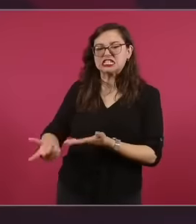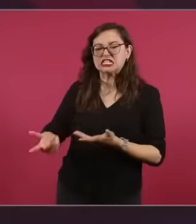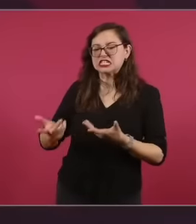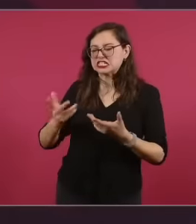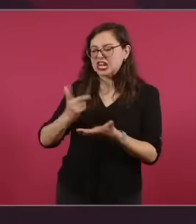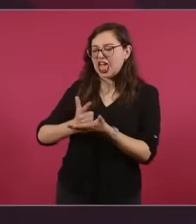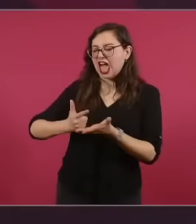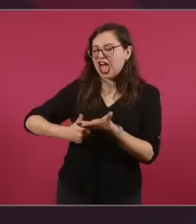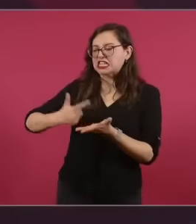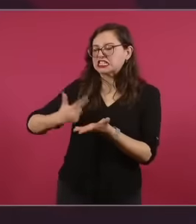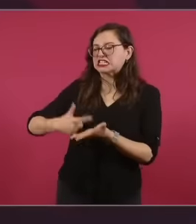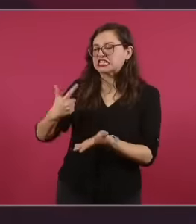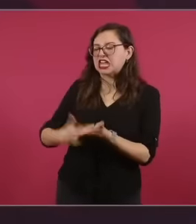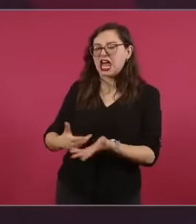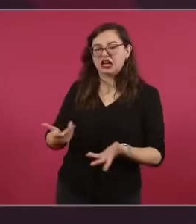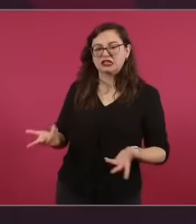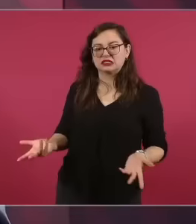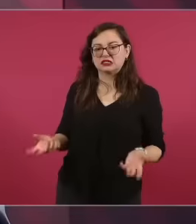grasosos